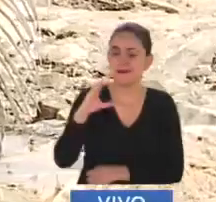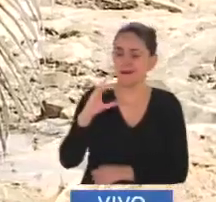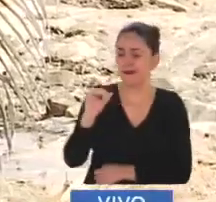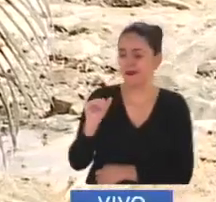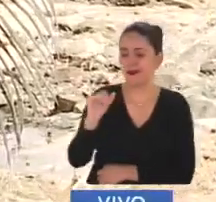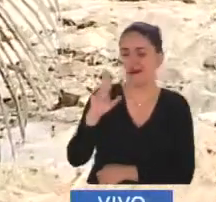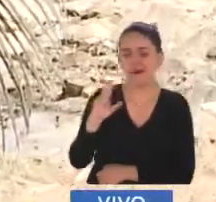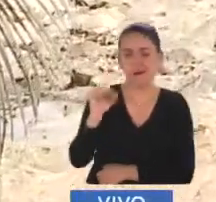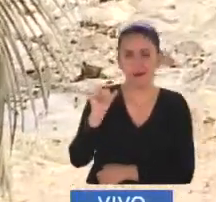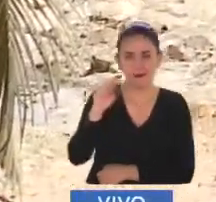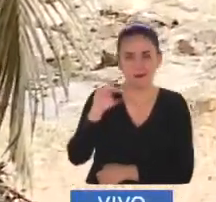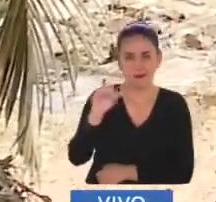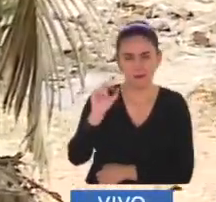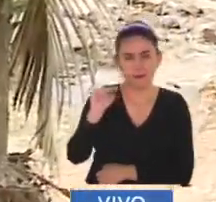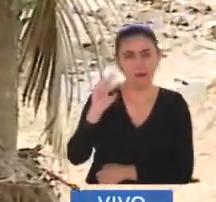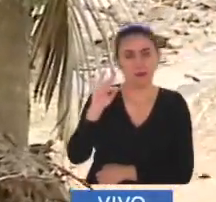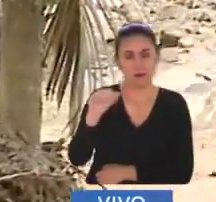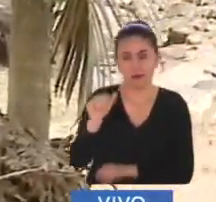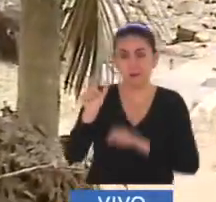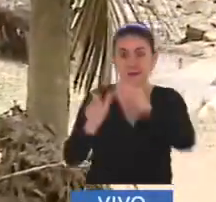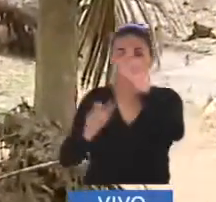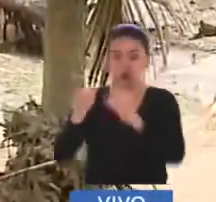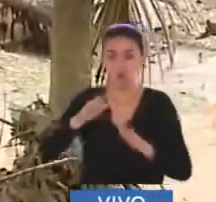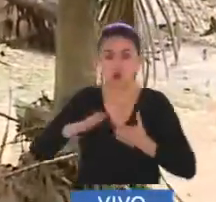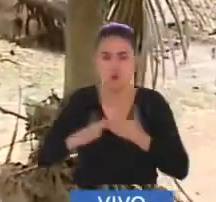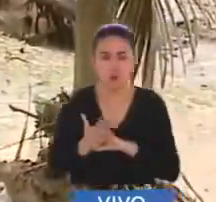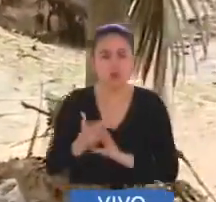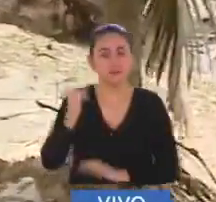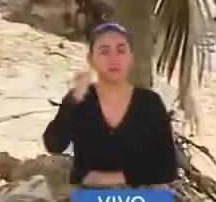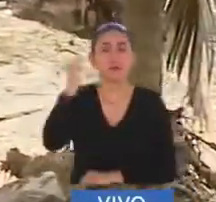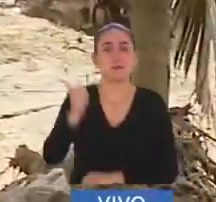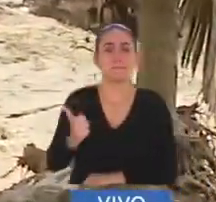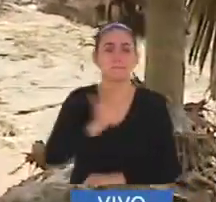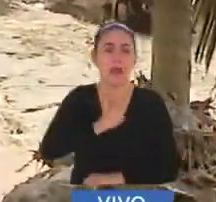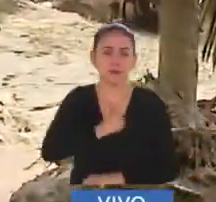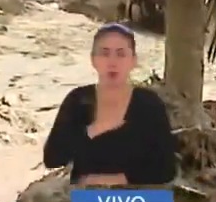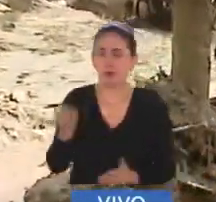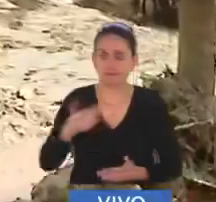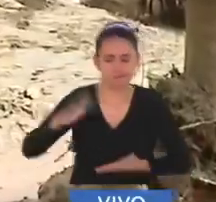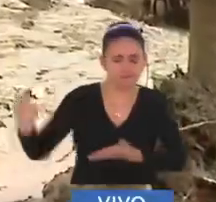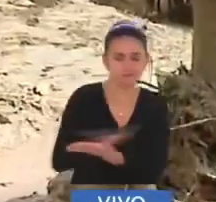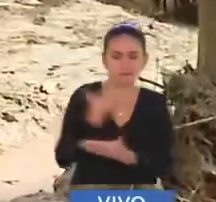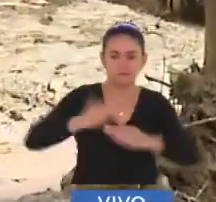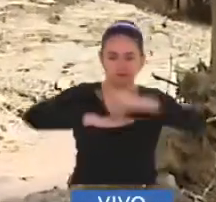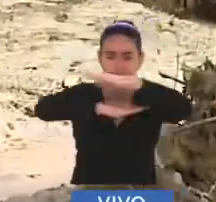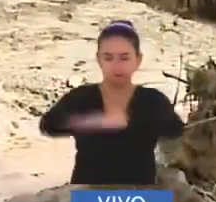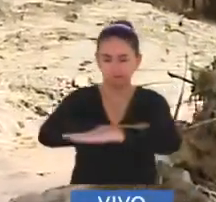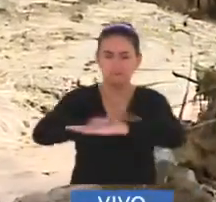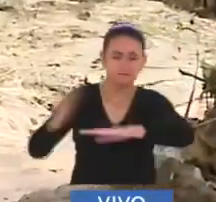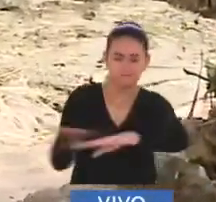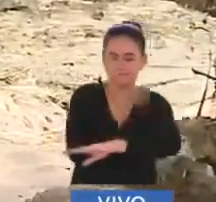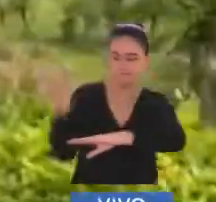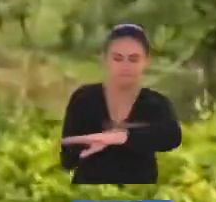los habitantes no tuvieron más remedio que abrir ellos mismos una trocha para poder ingresar al municipio.